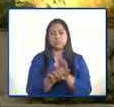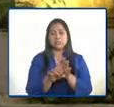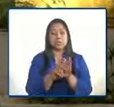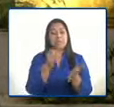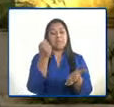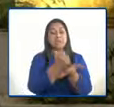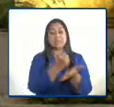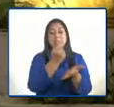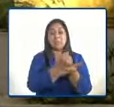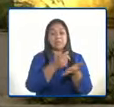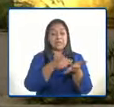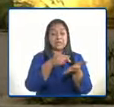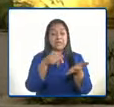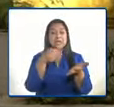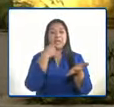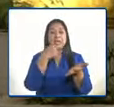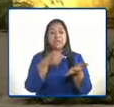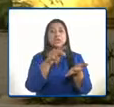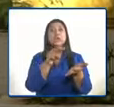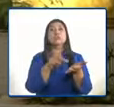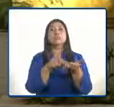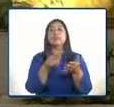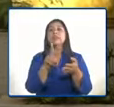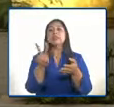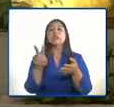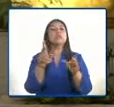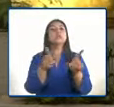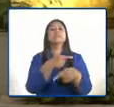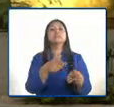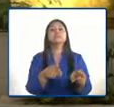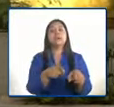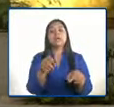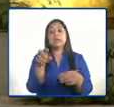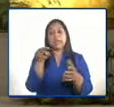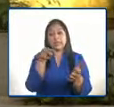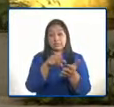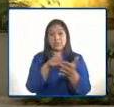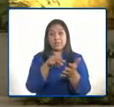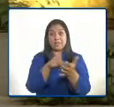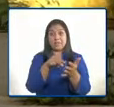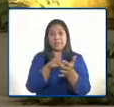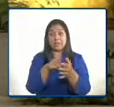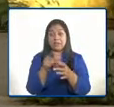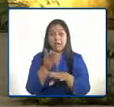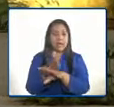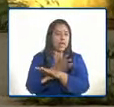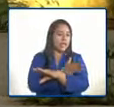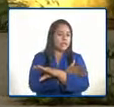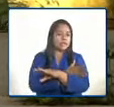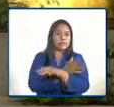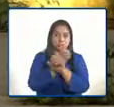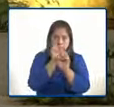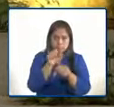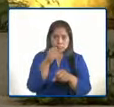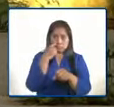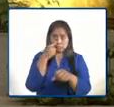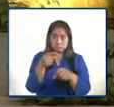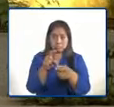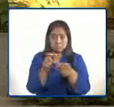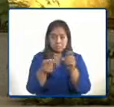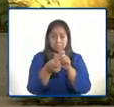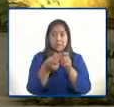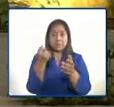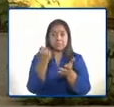pasaporte vence en el 2022, por ejemplo, en el mes de noviembre, ¿con qué anticipación se puede hacer la renovación del